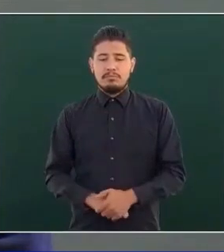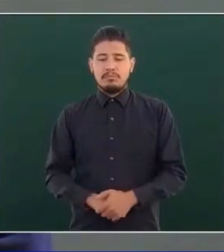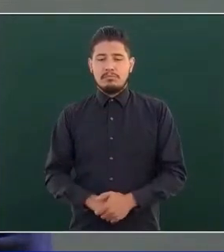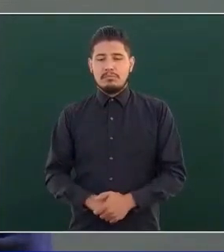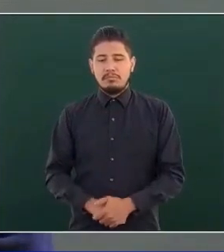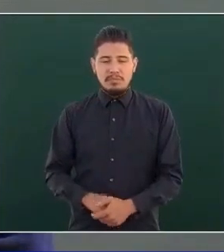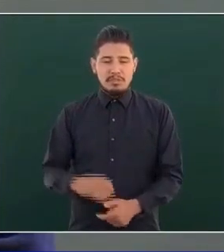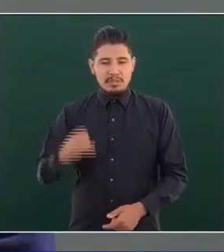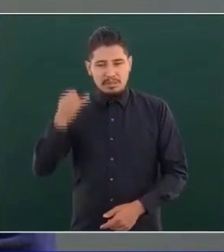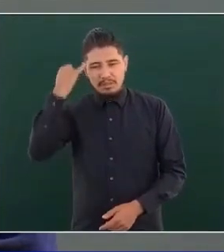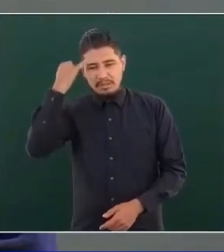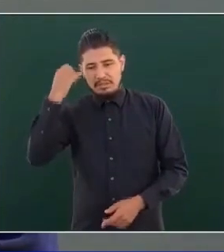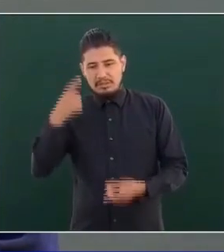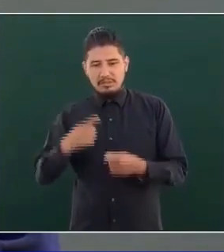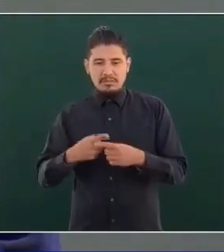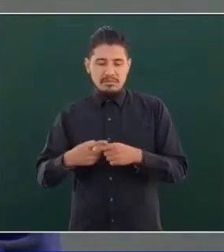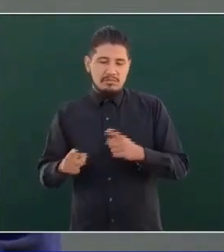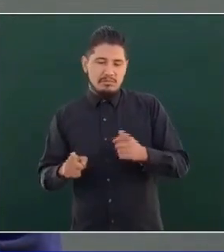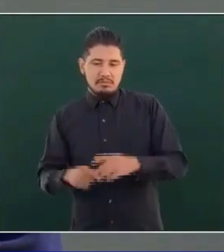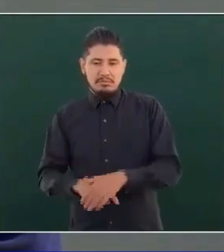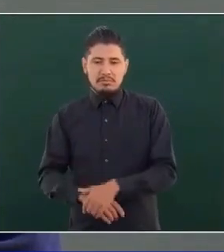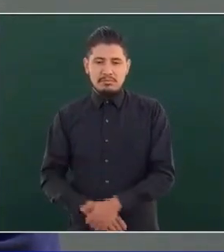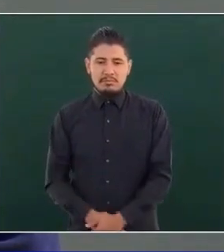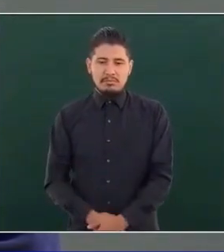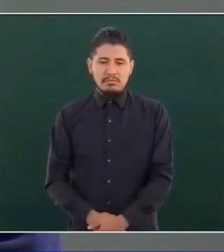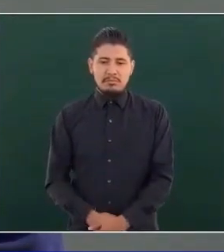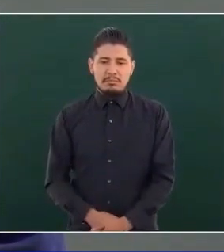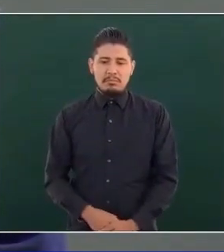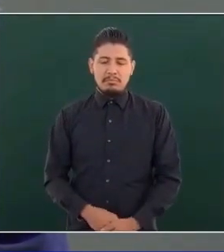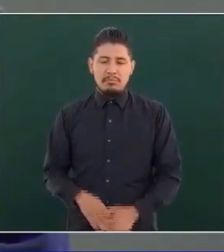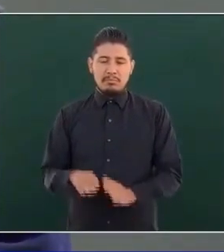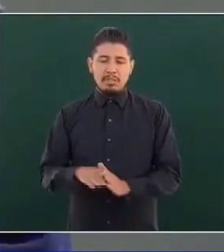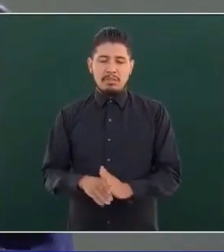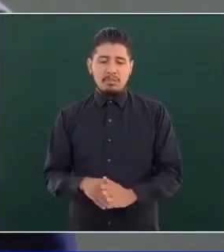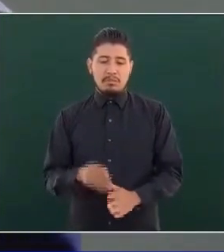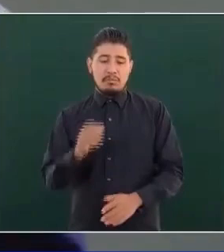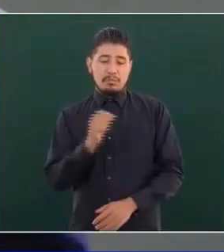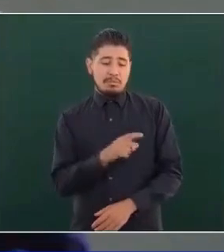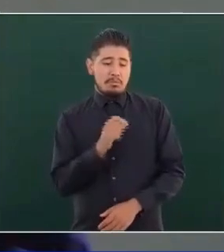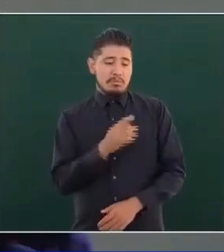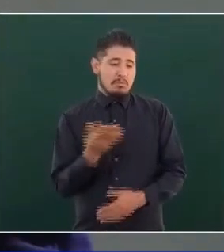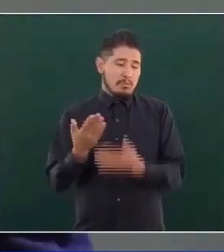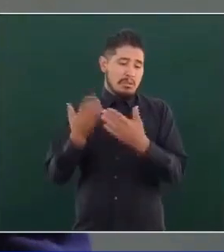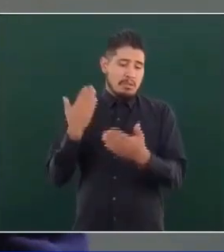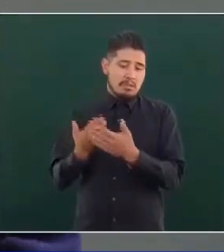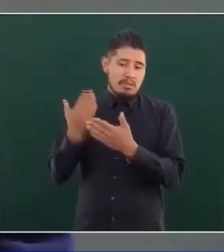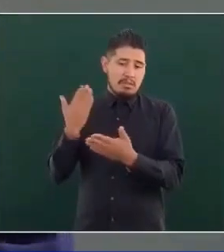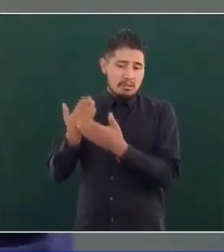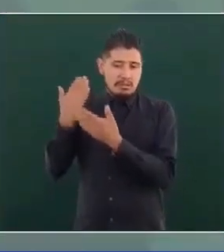dogmáticos, los menos conservadores, porque hay unos